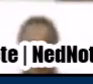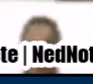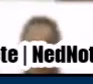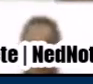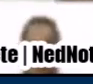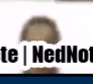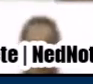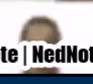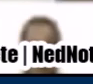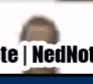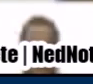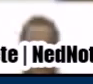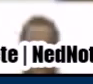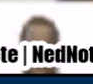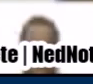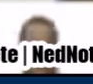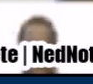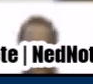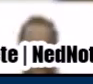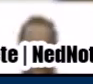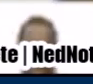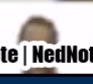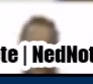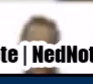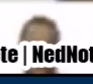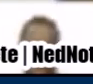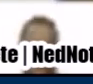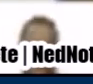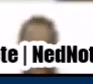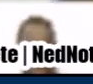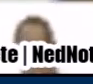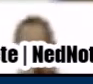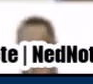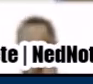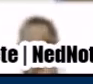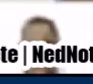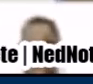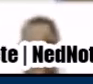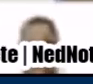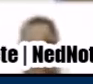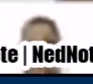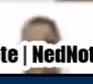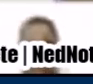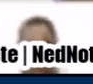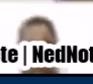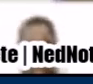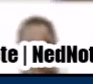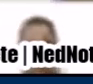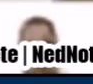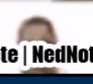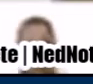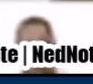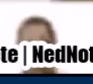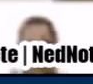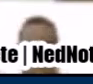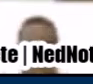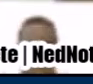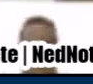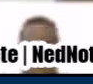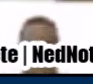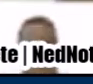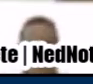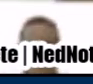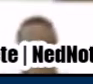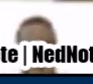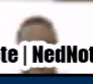su momento, como en 2015, fue una unidad poderosa, electoralmente hablando, ganamos, derrotamos a la dictadura. Hay un ejemplo